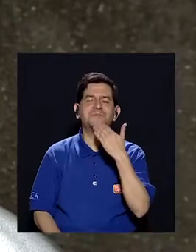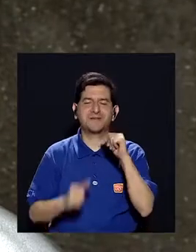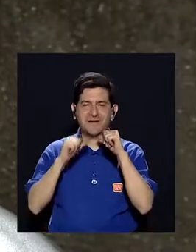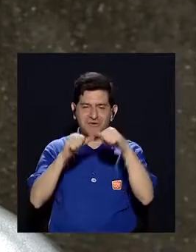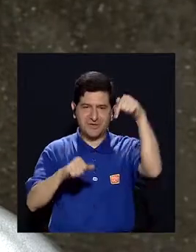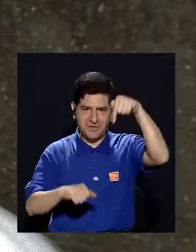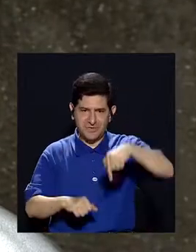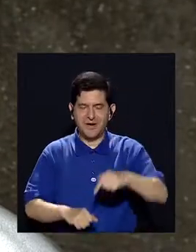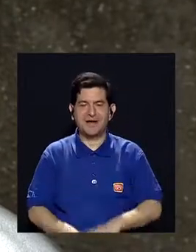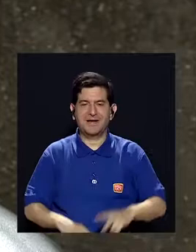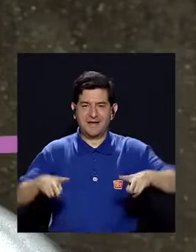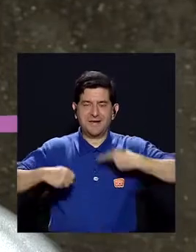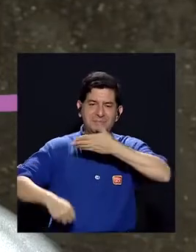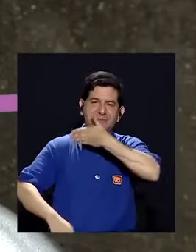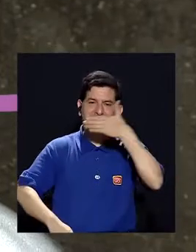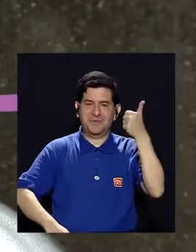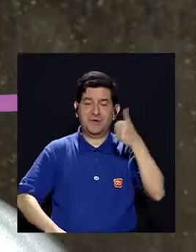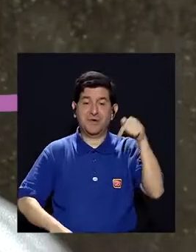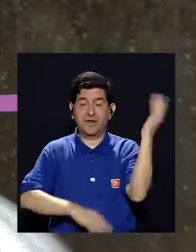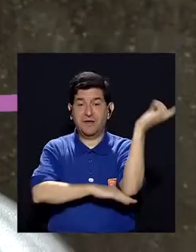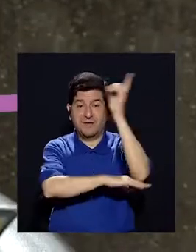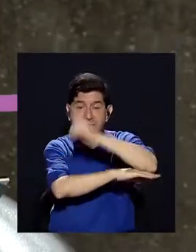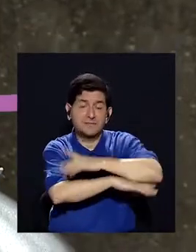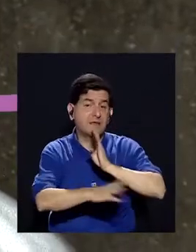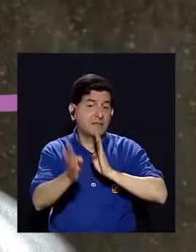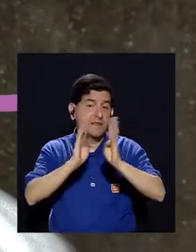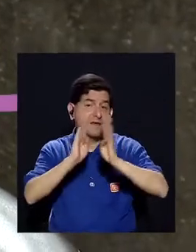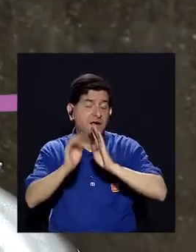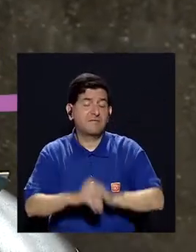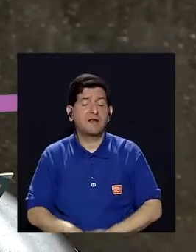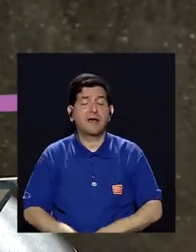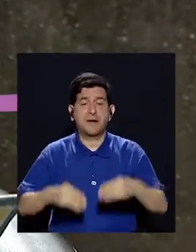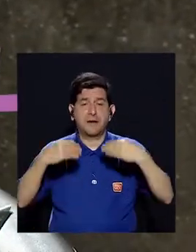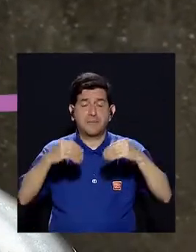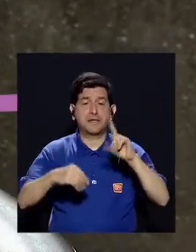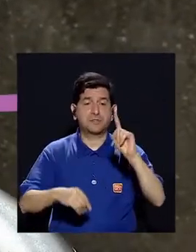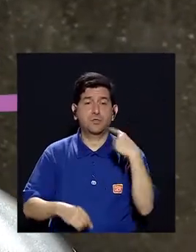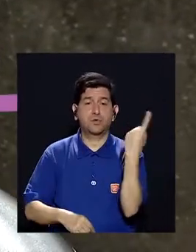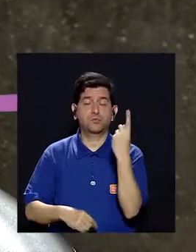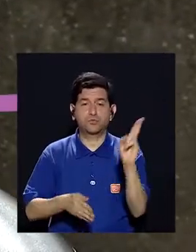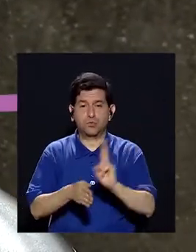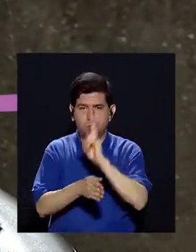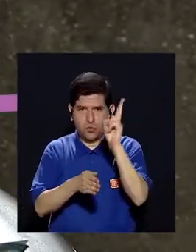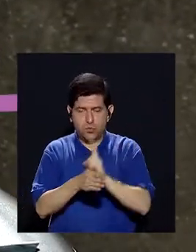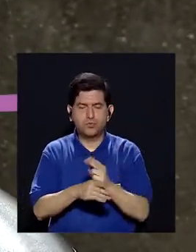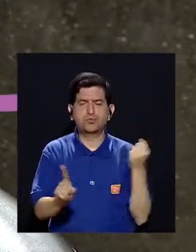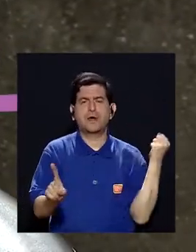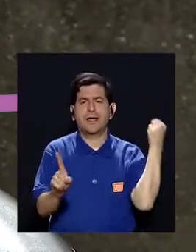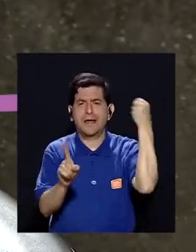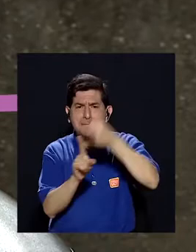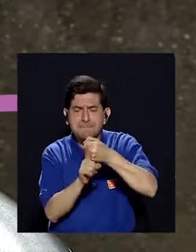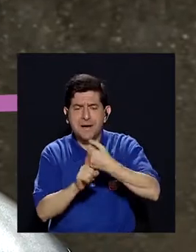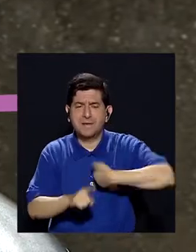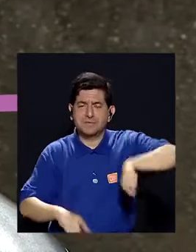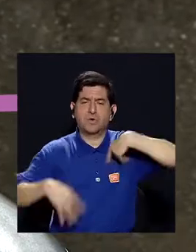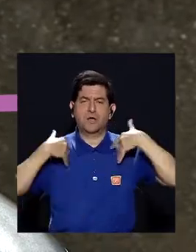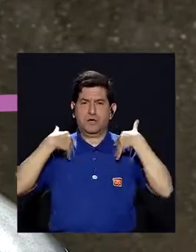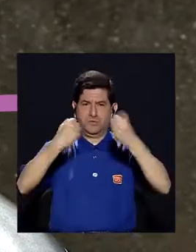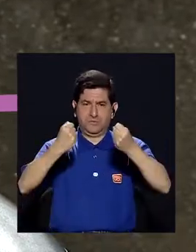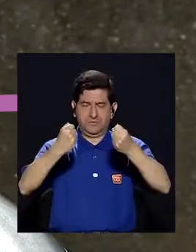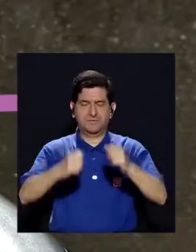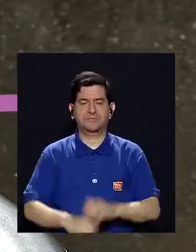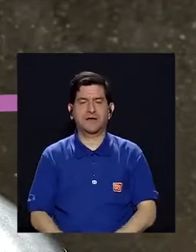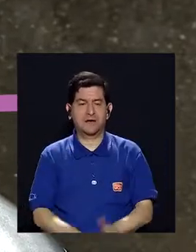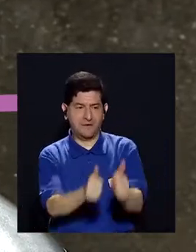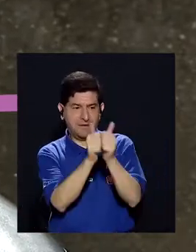Gracias por continuar con nosotros en Vivir Mejor. El día de hoy conversando acerca del plástico de un solo uso y su impacto sobre nuestra salud. Para